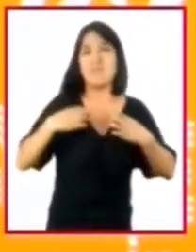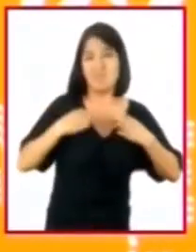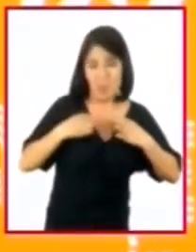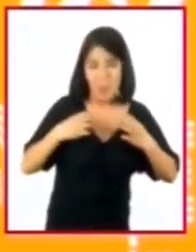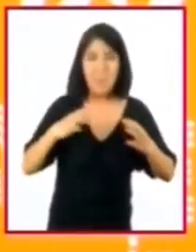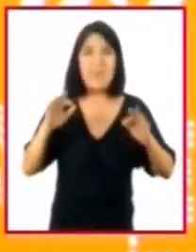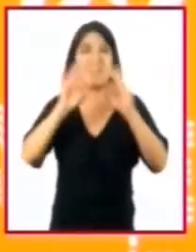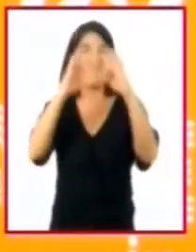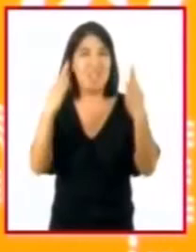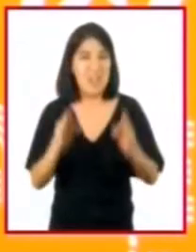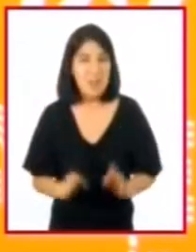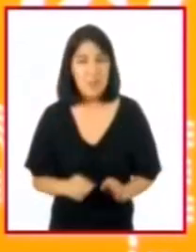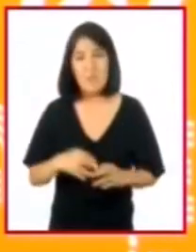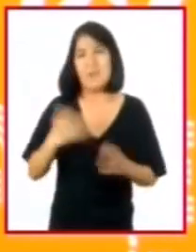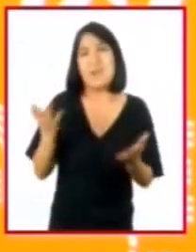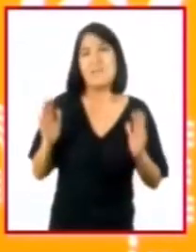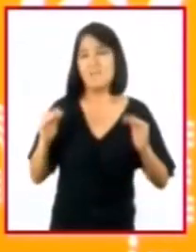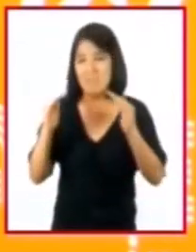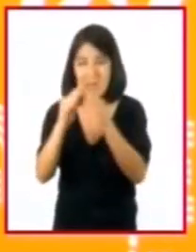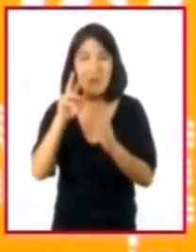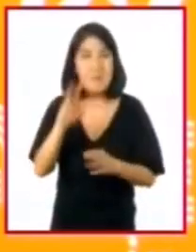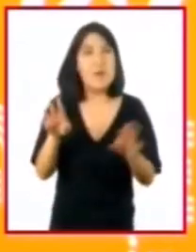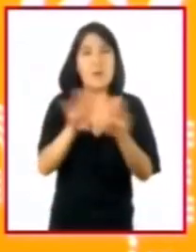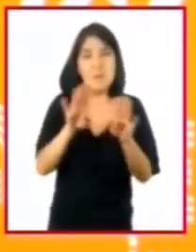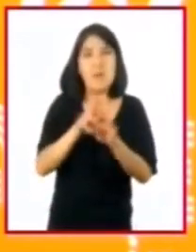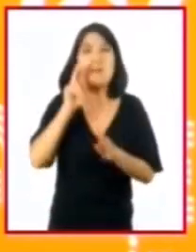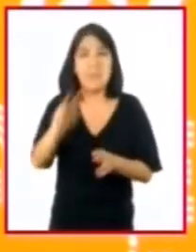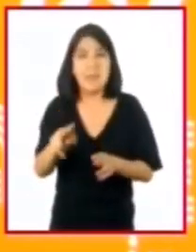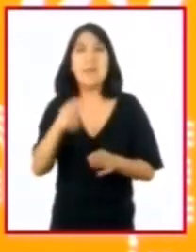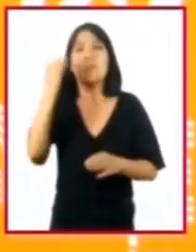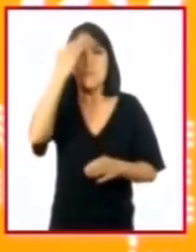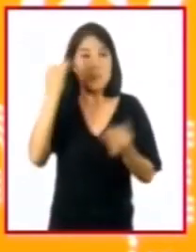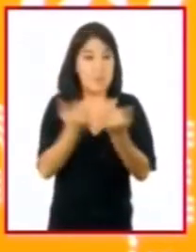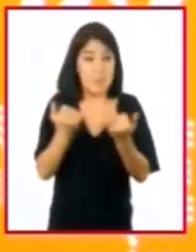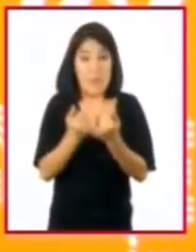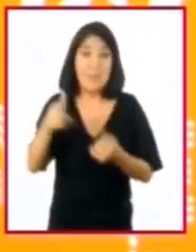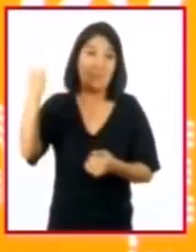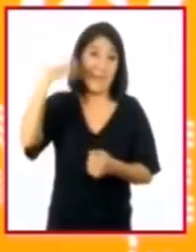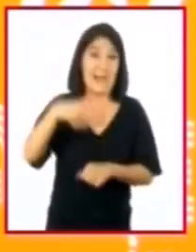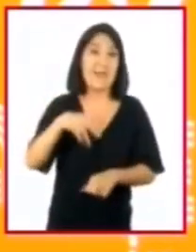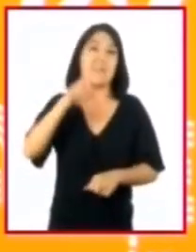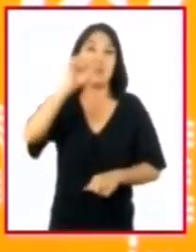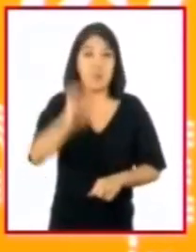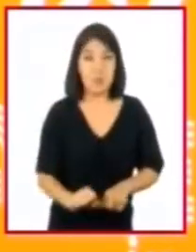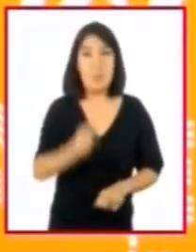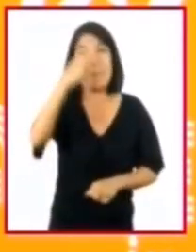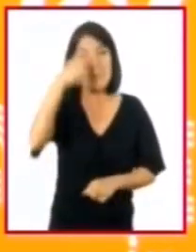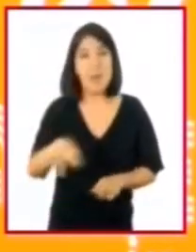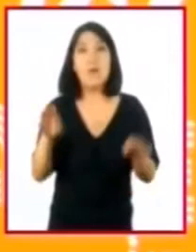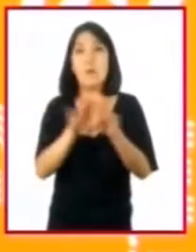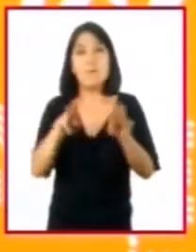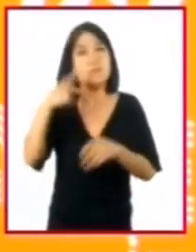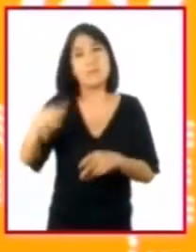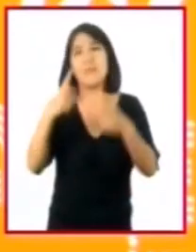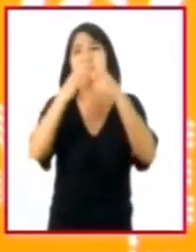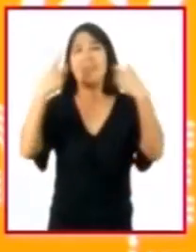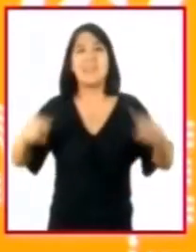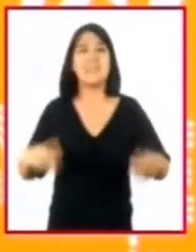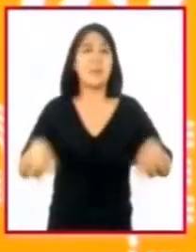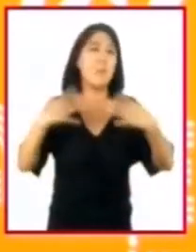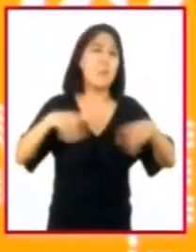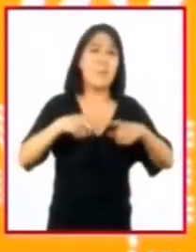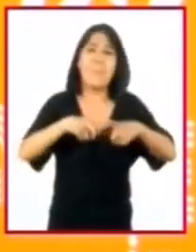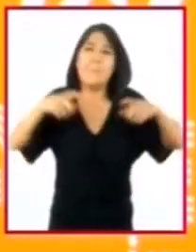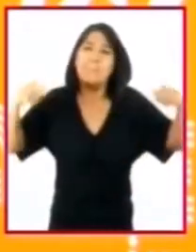vestigios arqueológicos, es como se conoce que las sociedades mesoamericanas tenían un amplio desarrollo urbano en sus